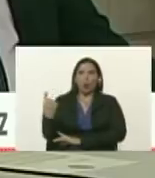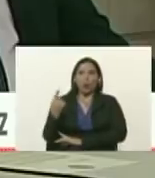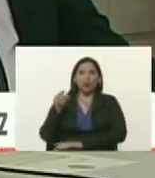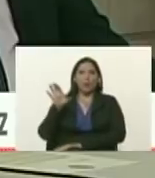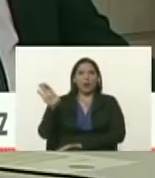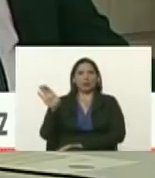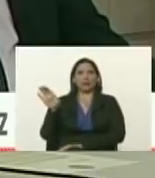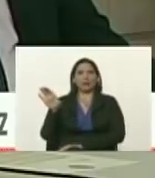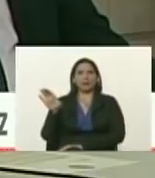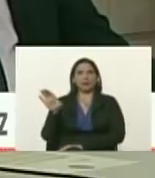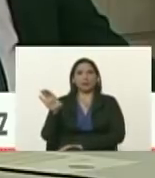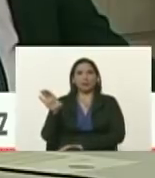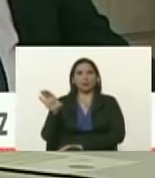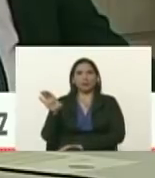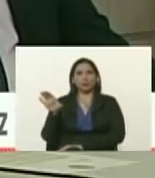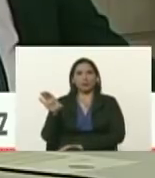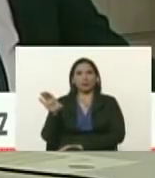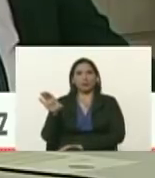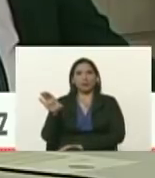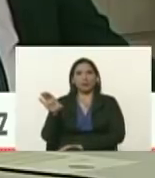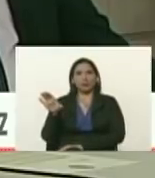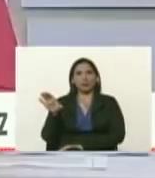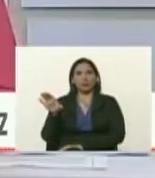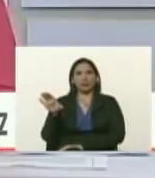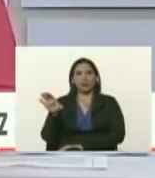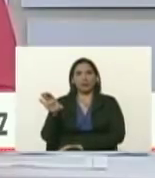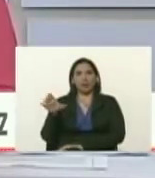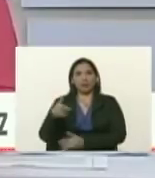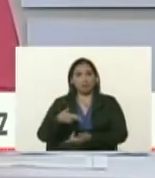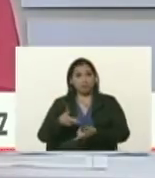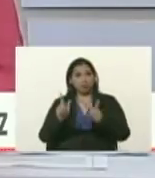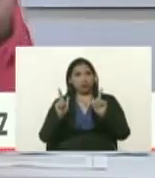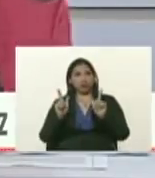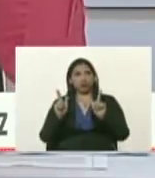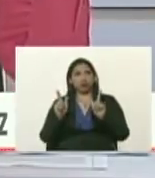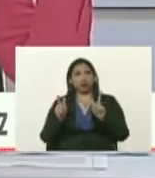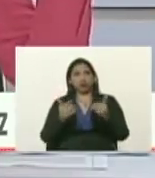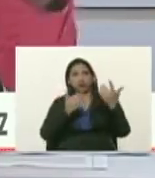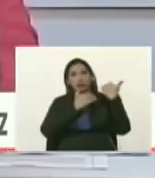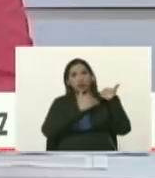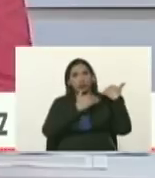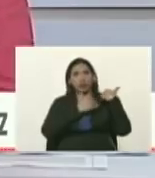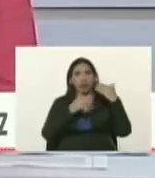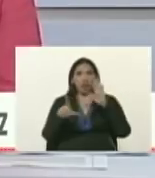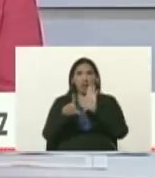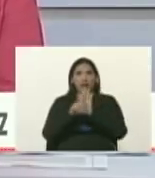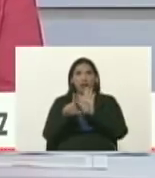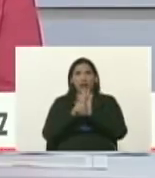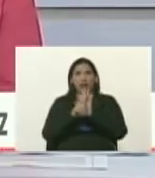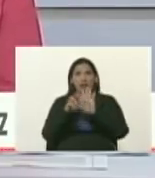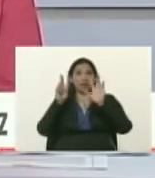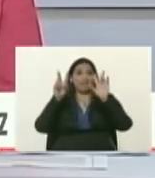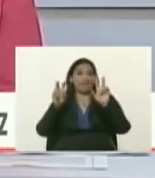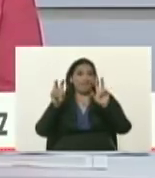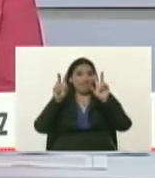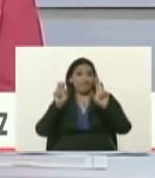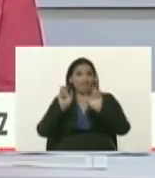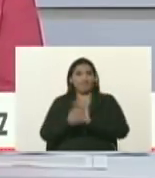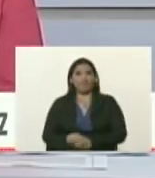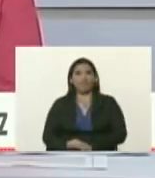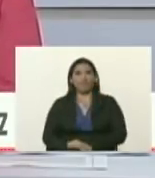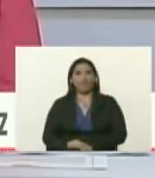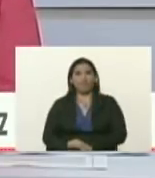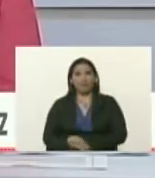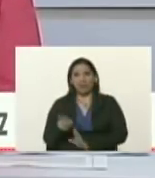país que ha admitido la representación legal, entre comillas, de